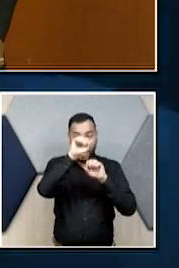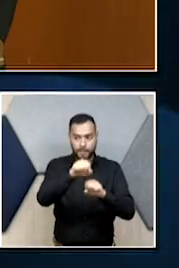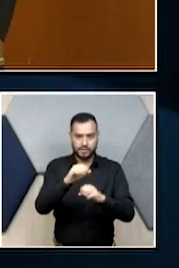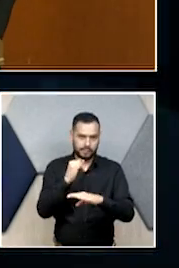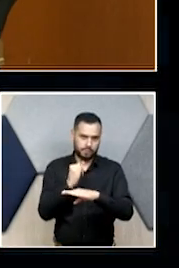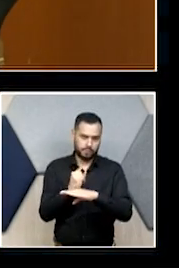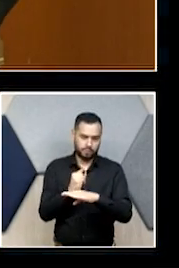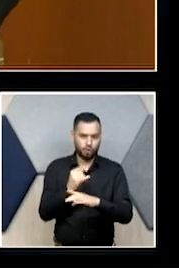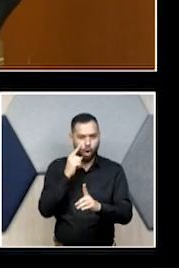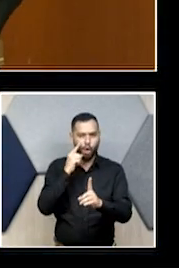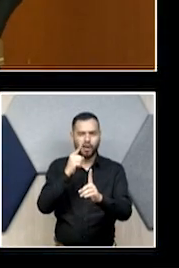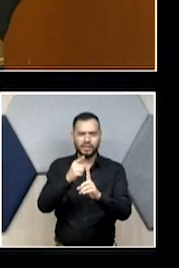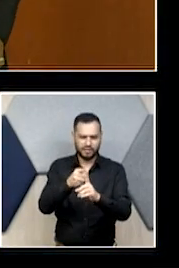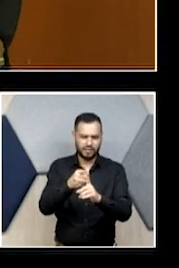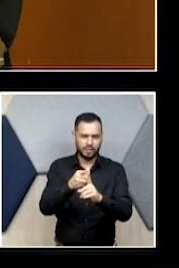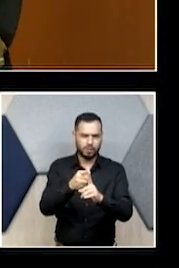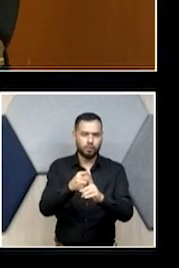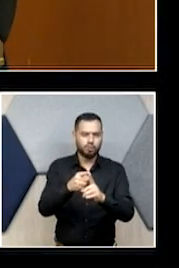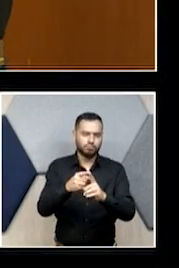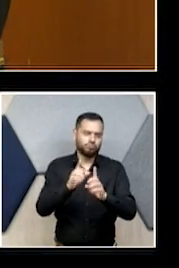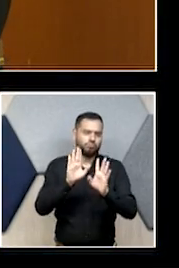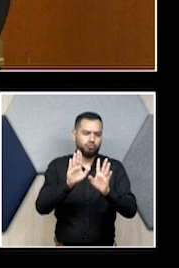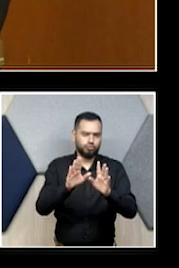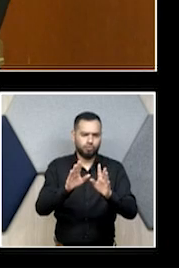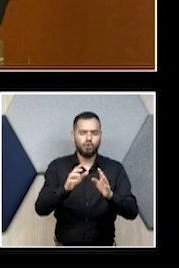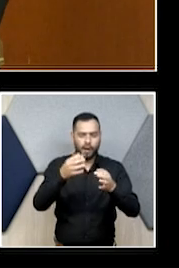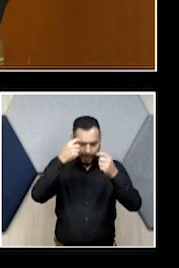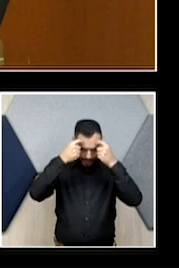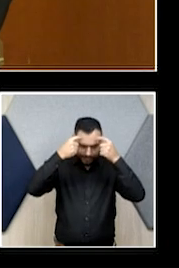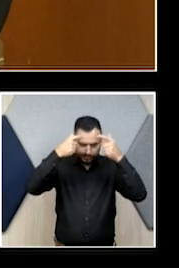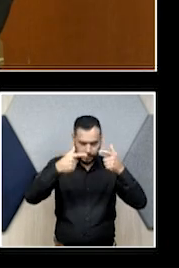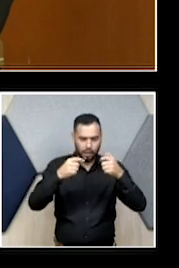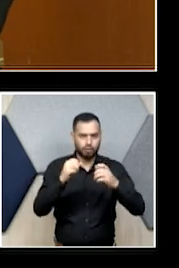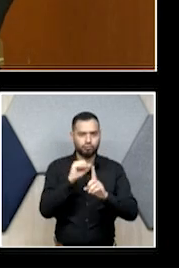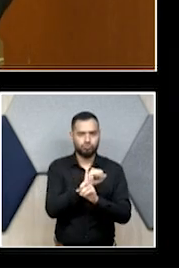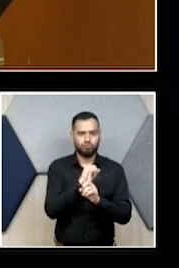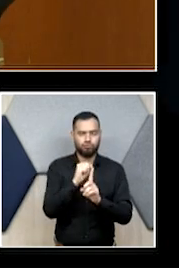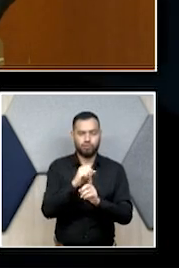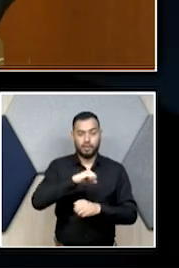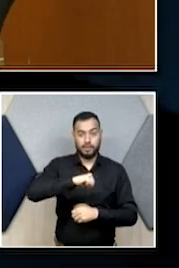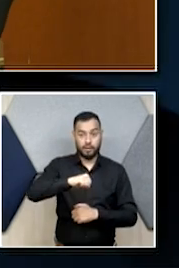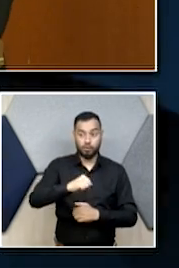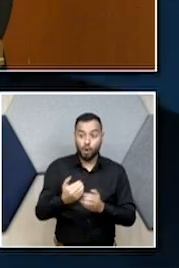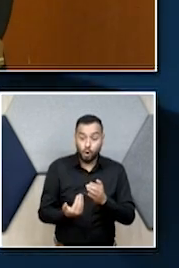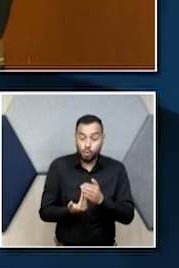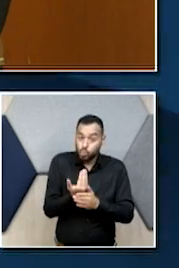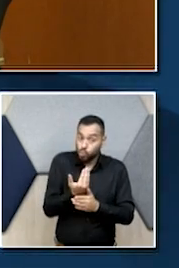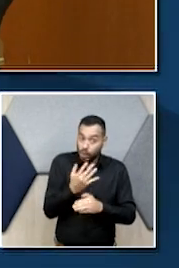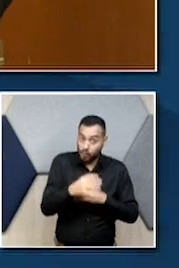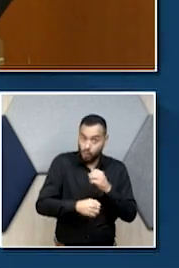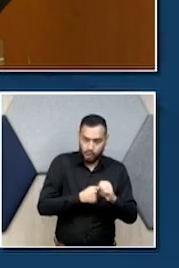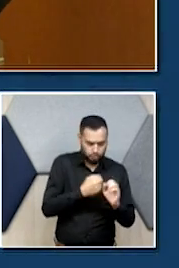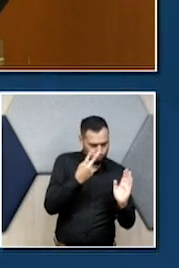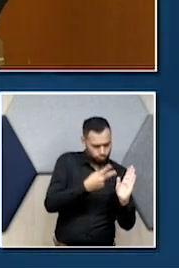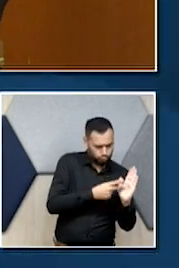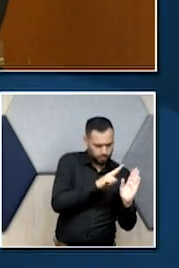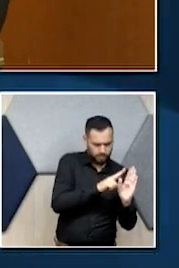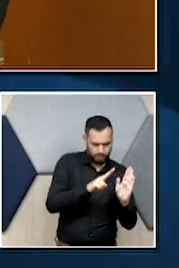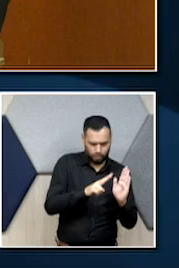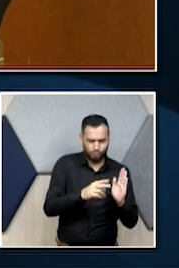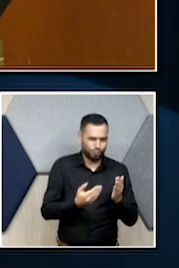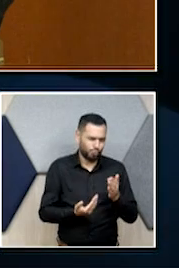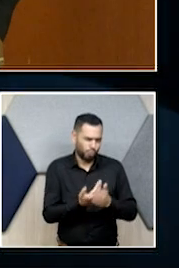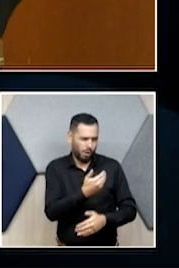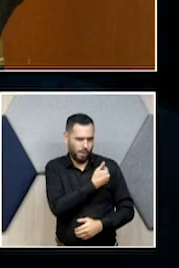Social de Derecho. Ahora, en este nuevo periodo en el cual toma las riendas el magistrado presidente Roberto Vidal,